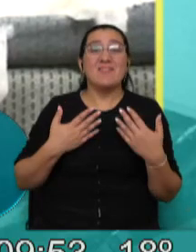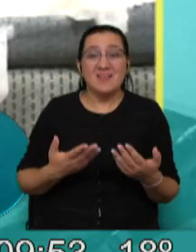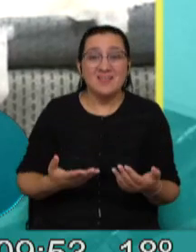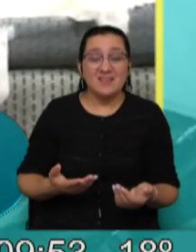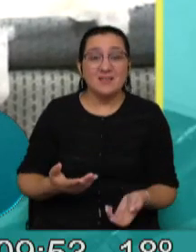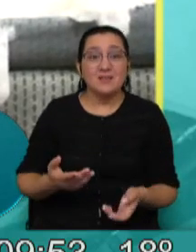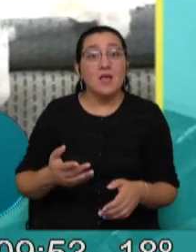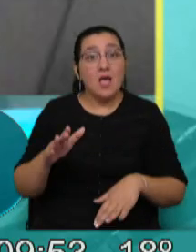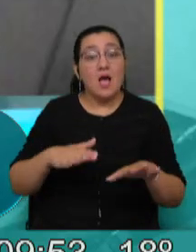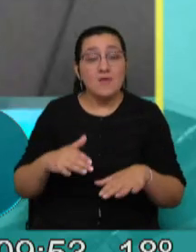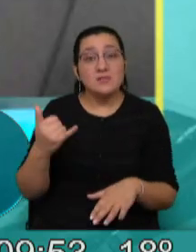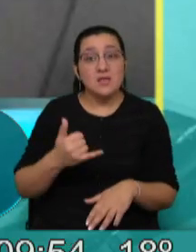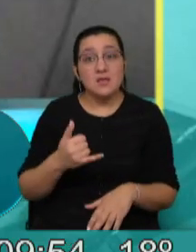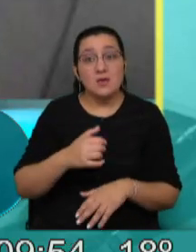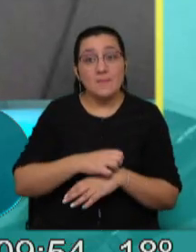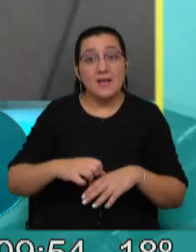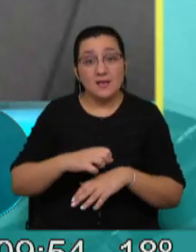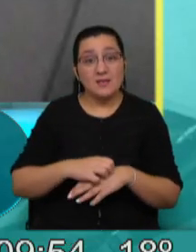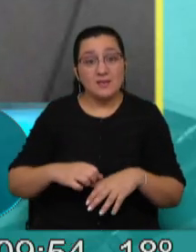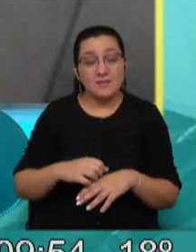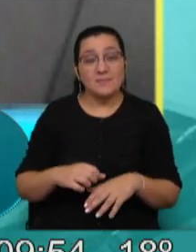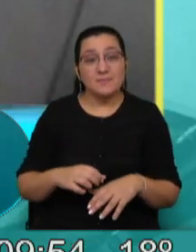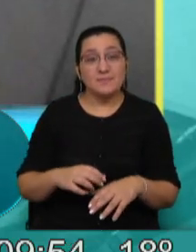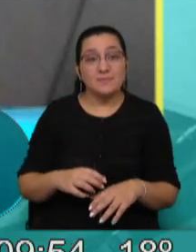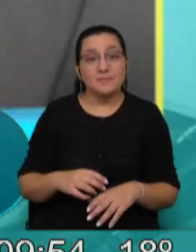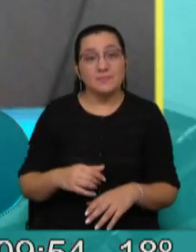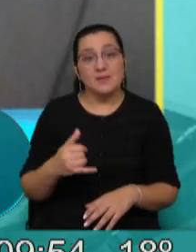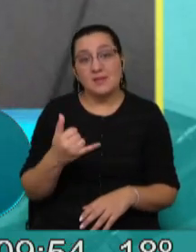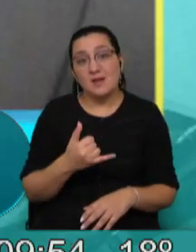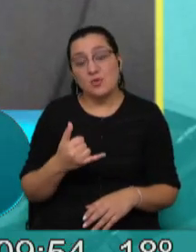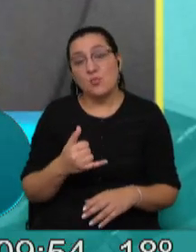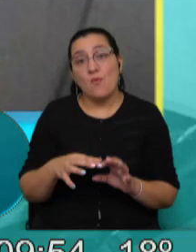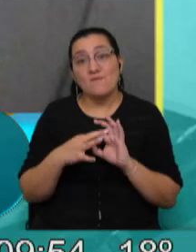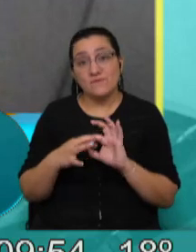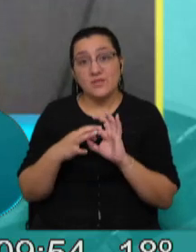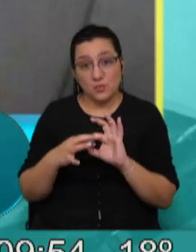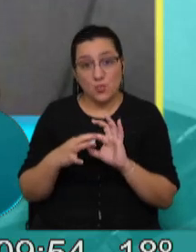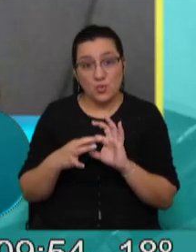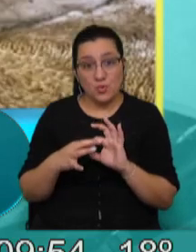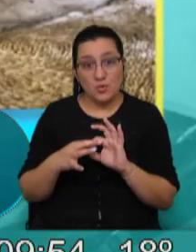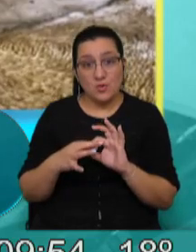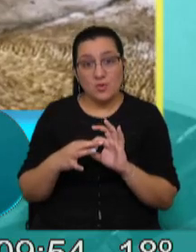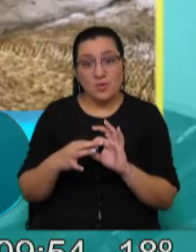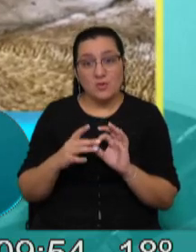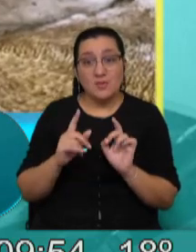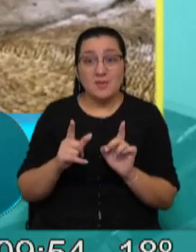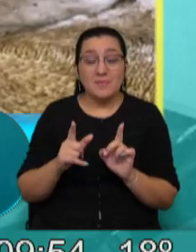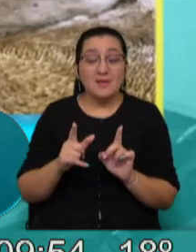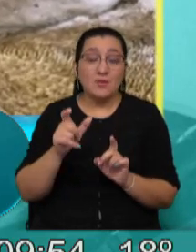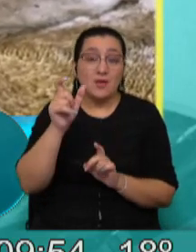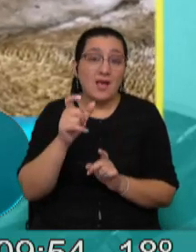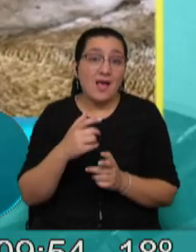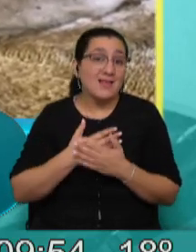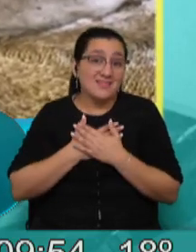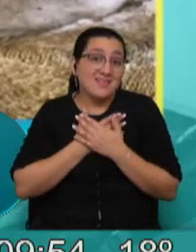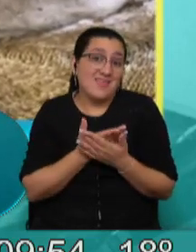eso a veces uno tiene una mascota que, más allá de para tener ahí como una especie de vínculo, es para que alguien te quiera en tu casa, básicamente.